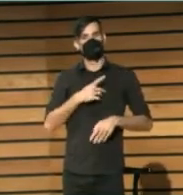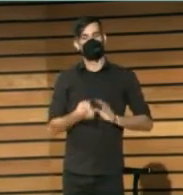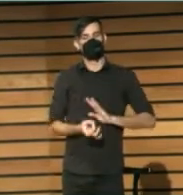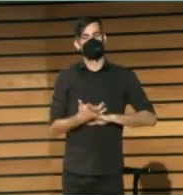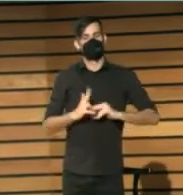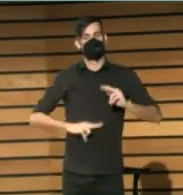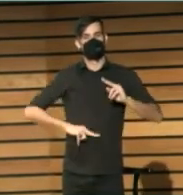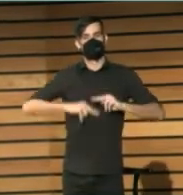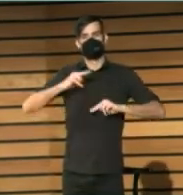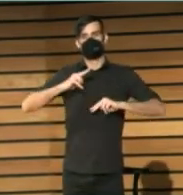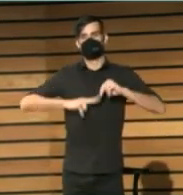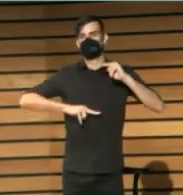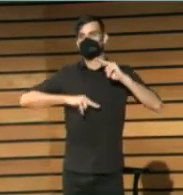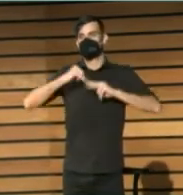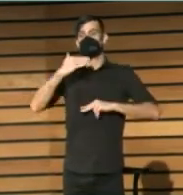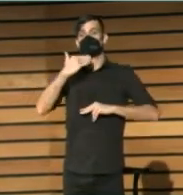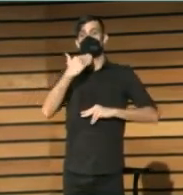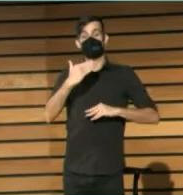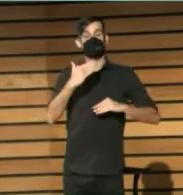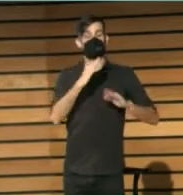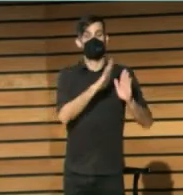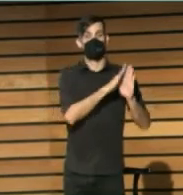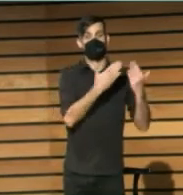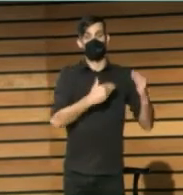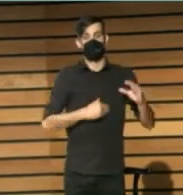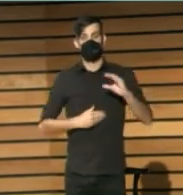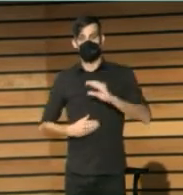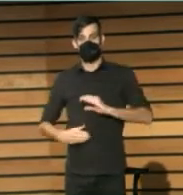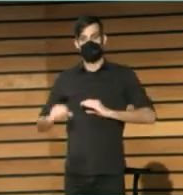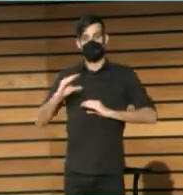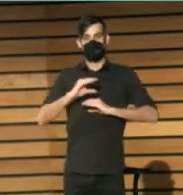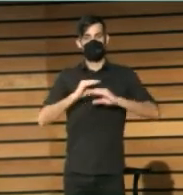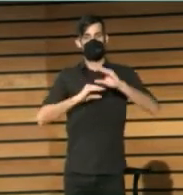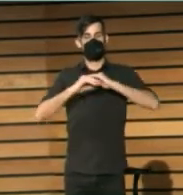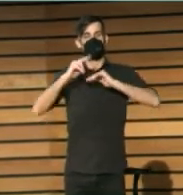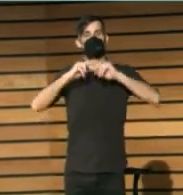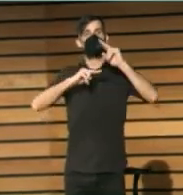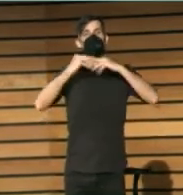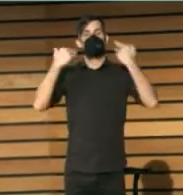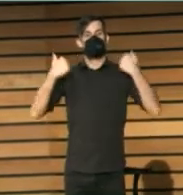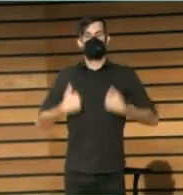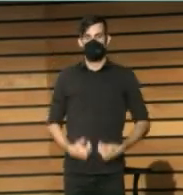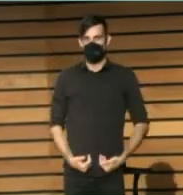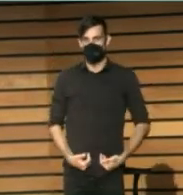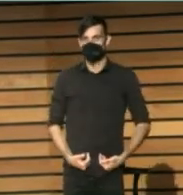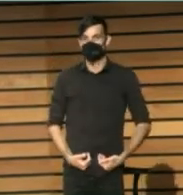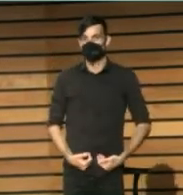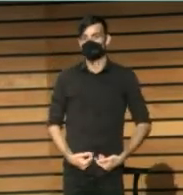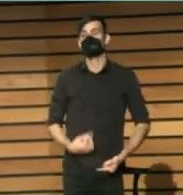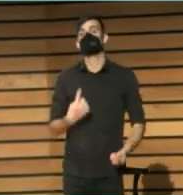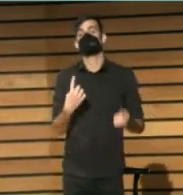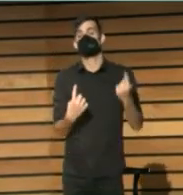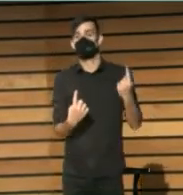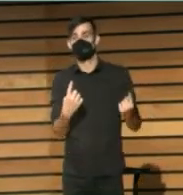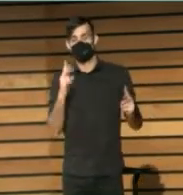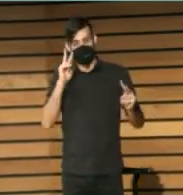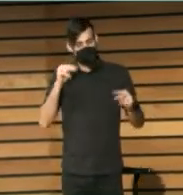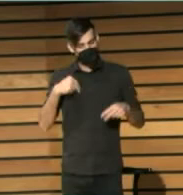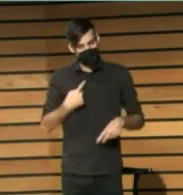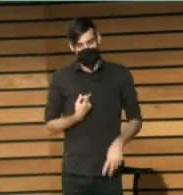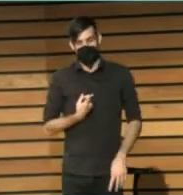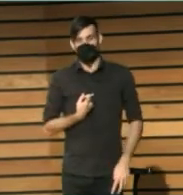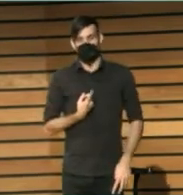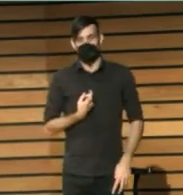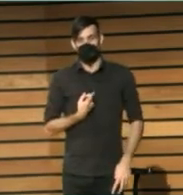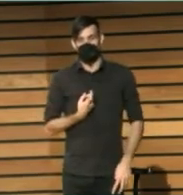Y gracias a que tú eres eso también, muchas veces lo que te falta solo